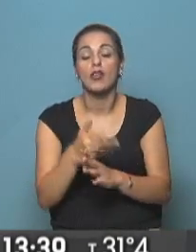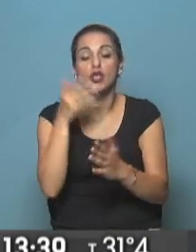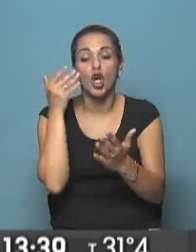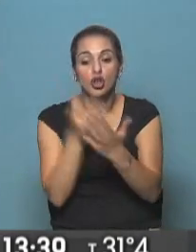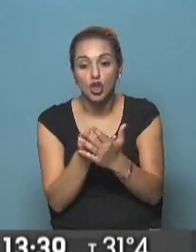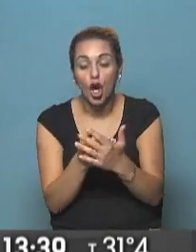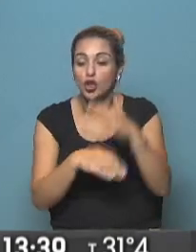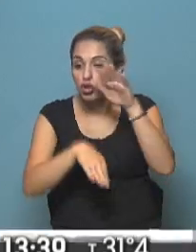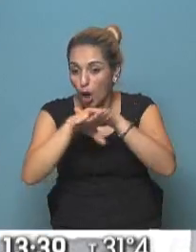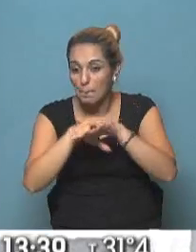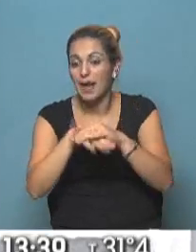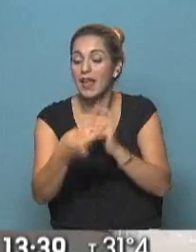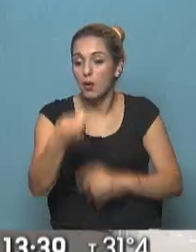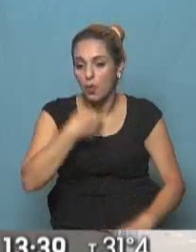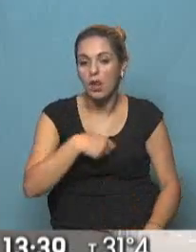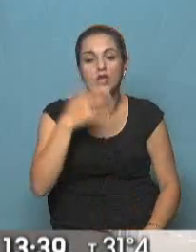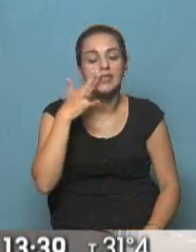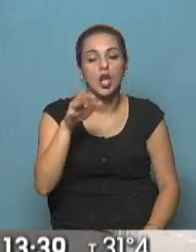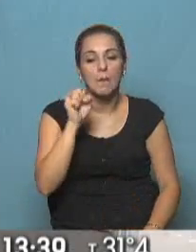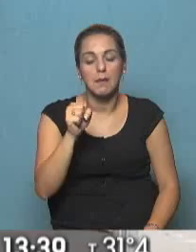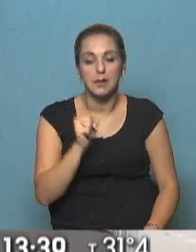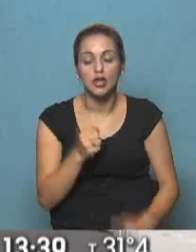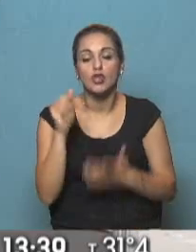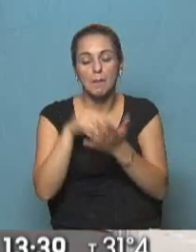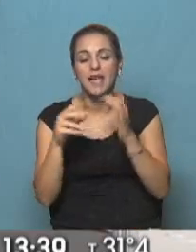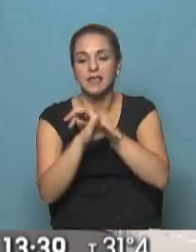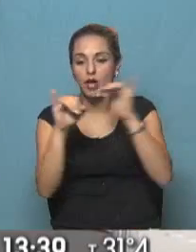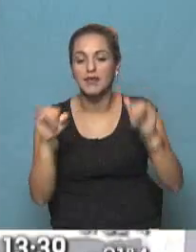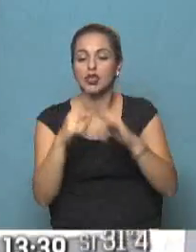será de 5.000 pesos. Ahora, más información en este compacto de noticias.